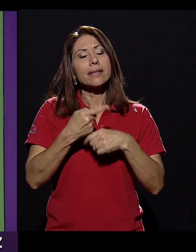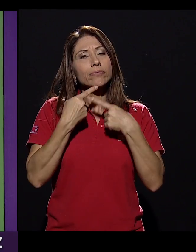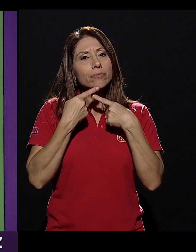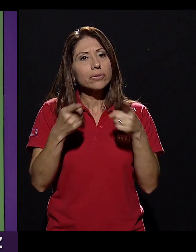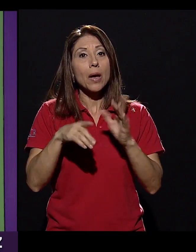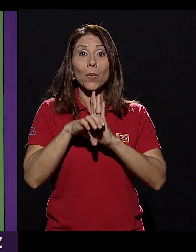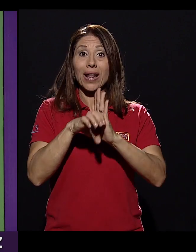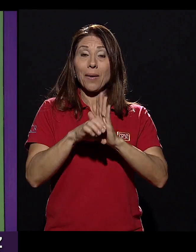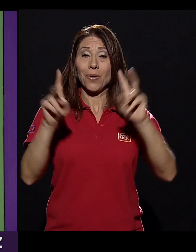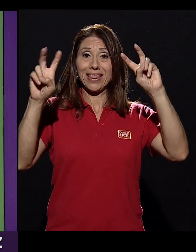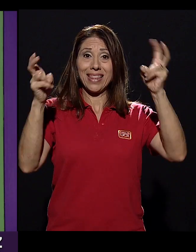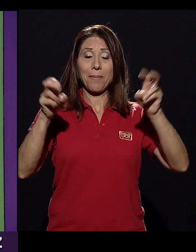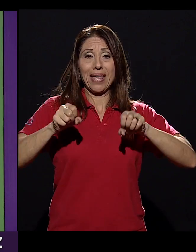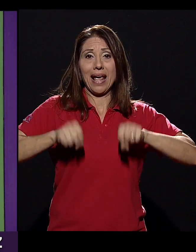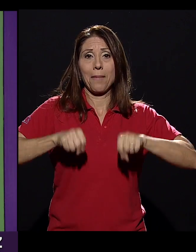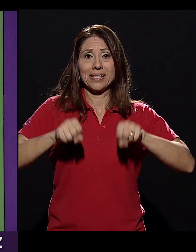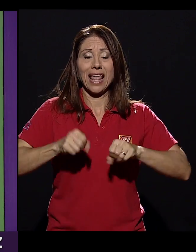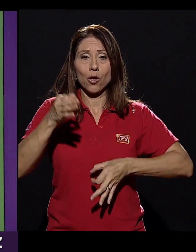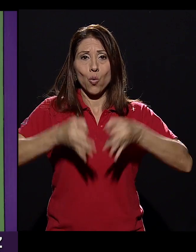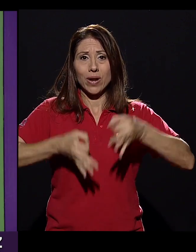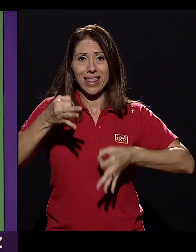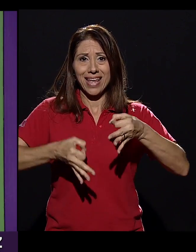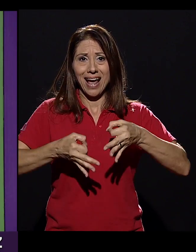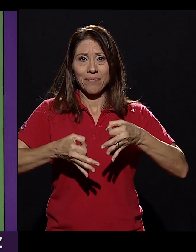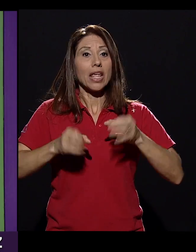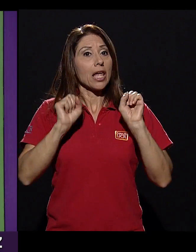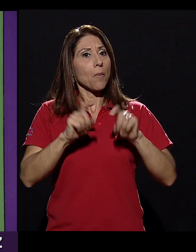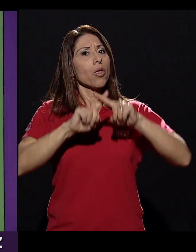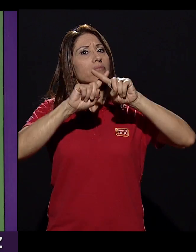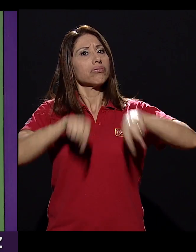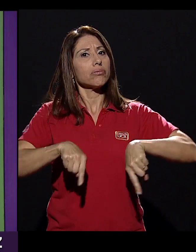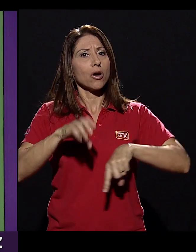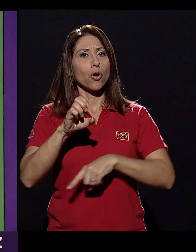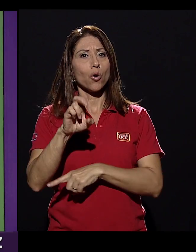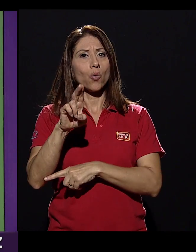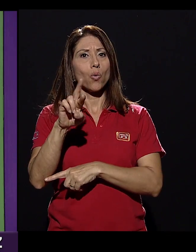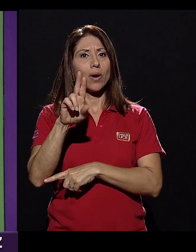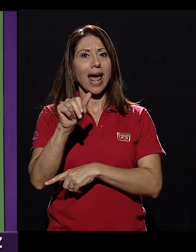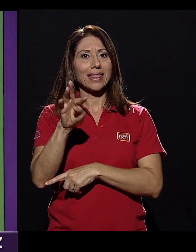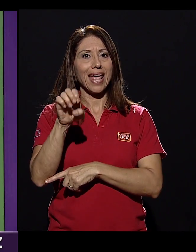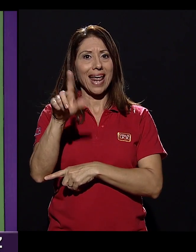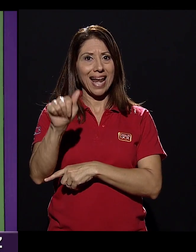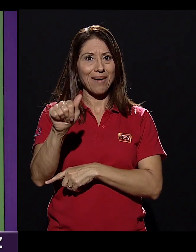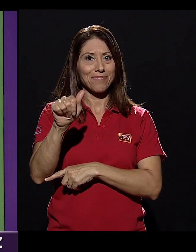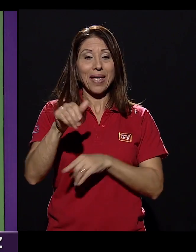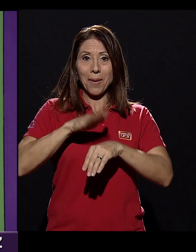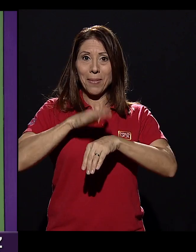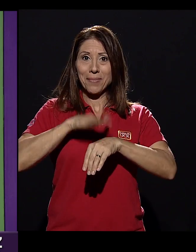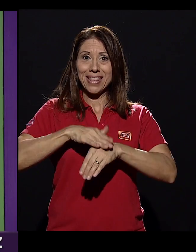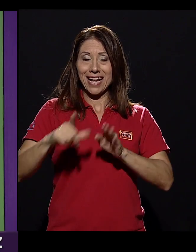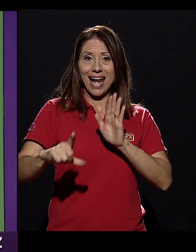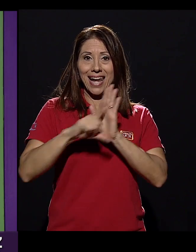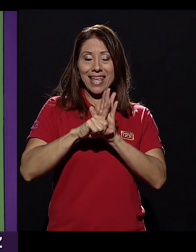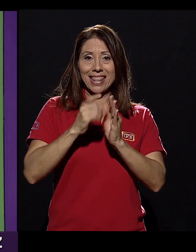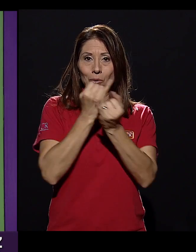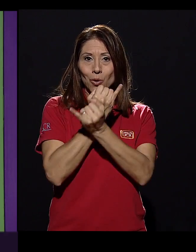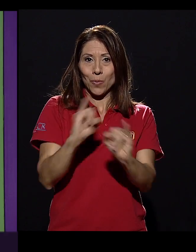por ejemplo, el tema de capacidad jurídica, que es este tema de derogar la curatela y todo eso que nos va a permitir la ley de autonomía que se firma un día de